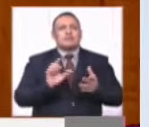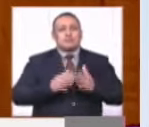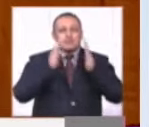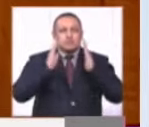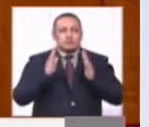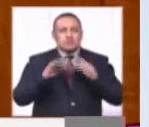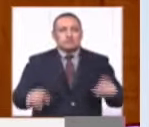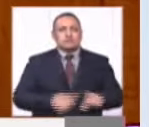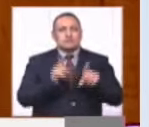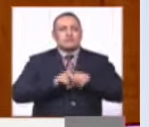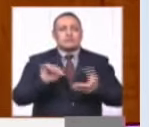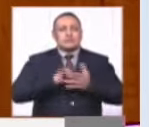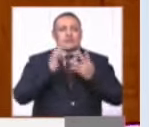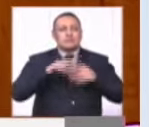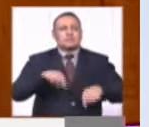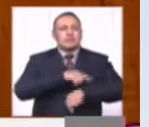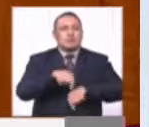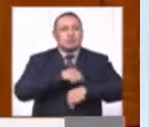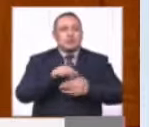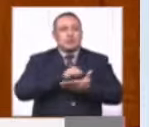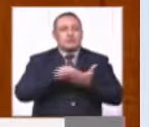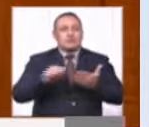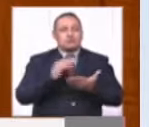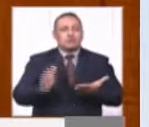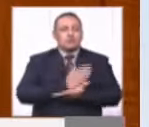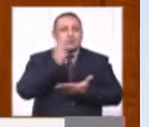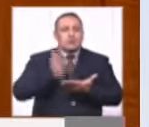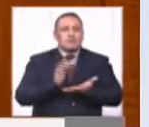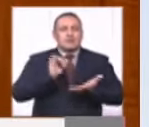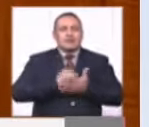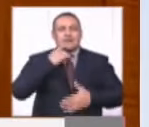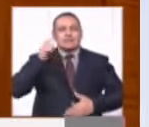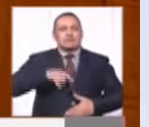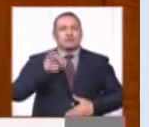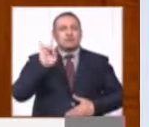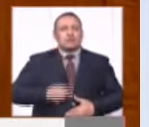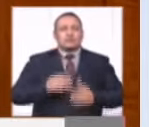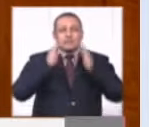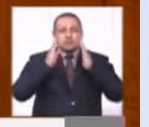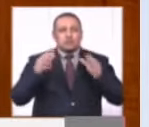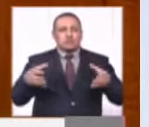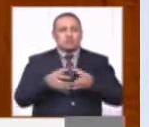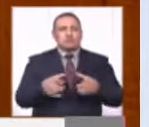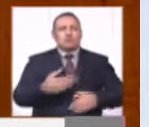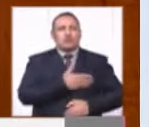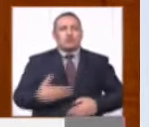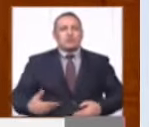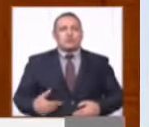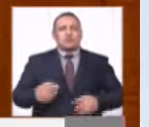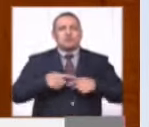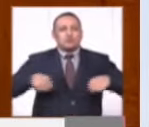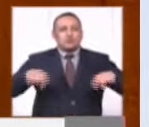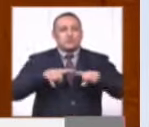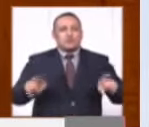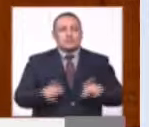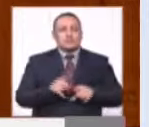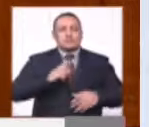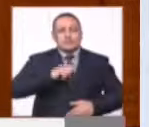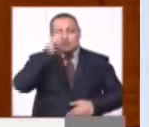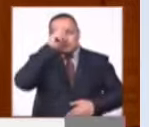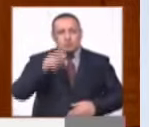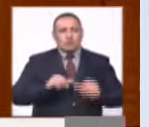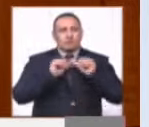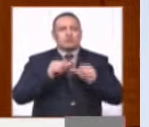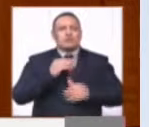atención. Y eso demora meses. Es un problema que requiere la urgente atención del gobierno. Señores, los tumbesinos